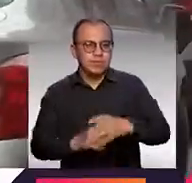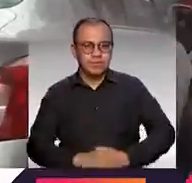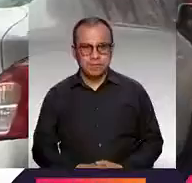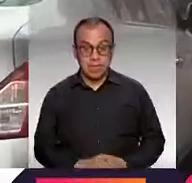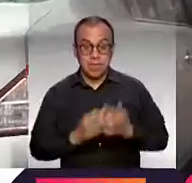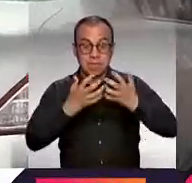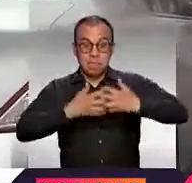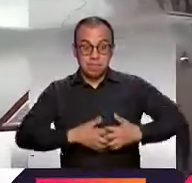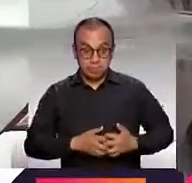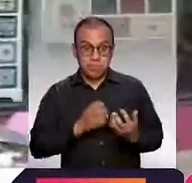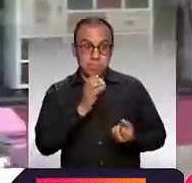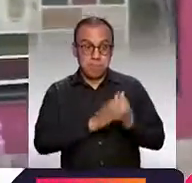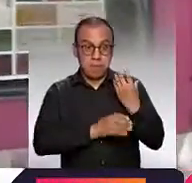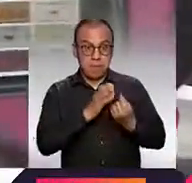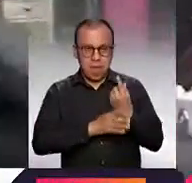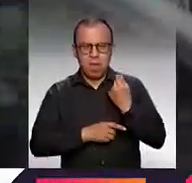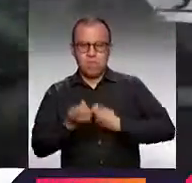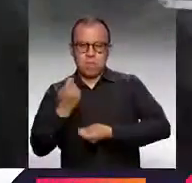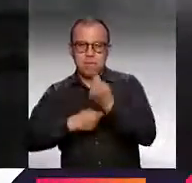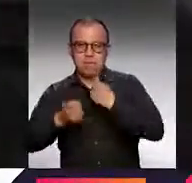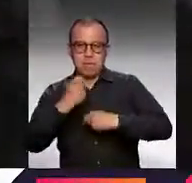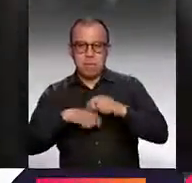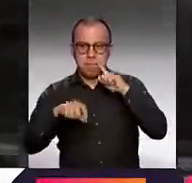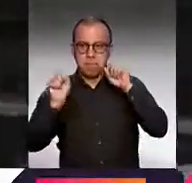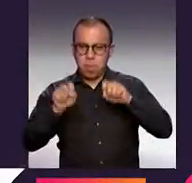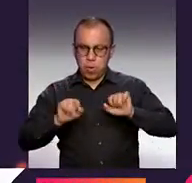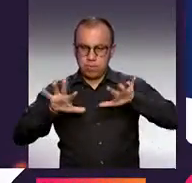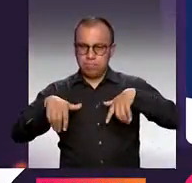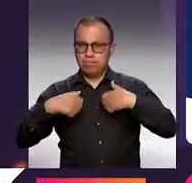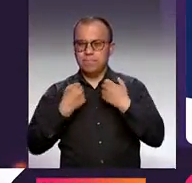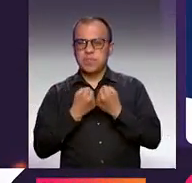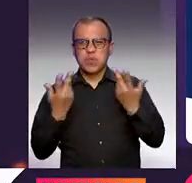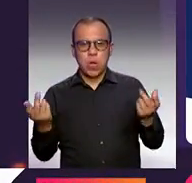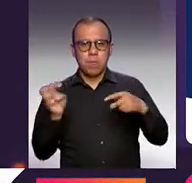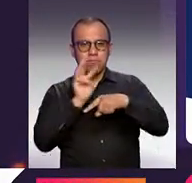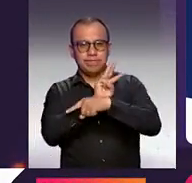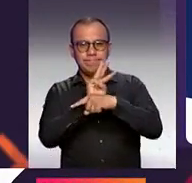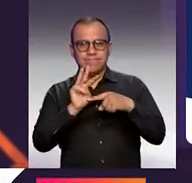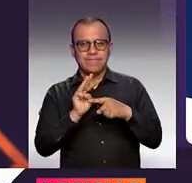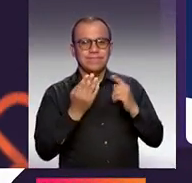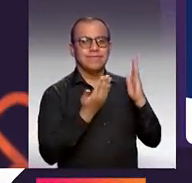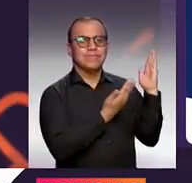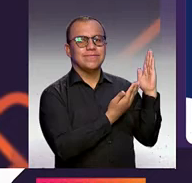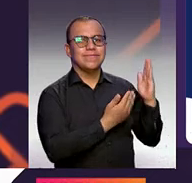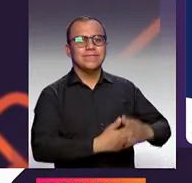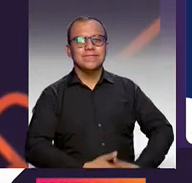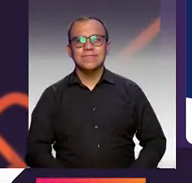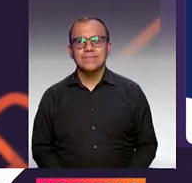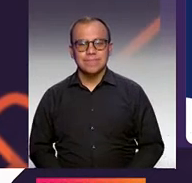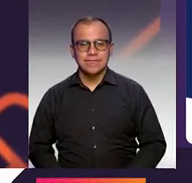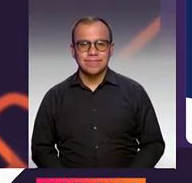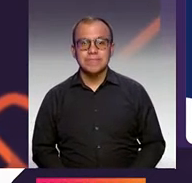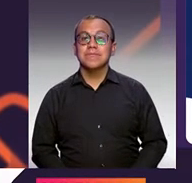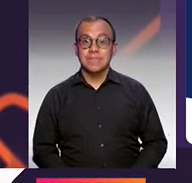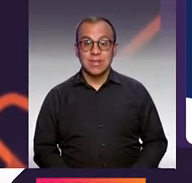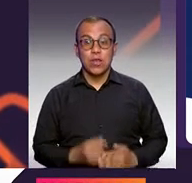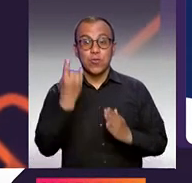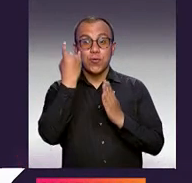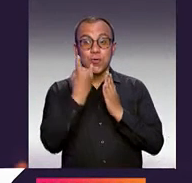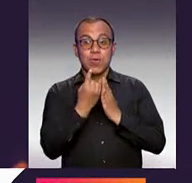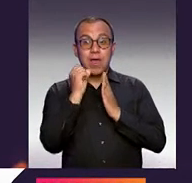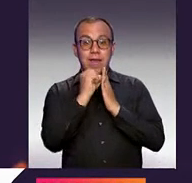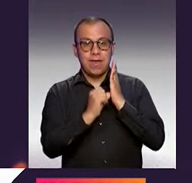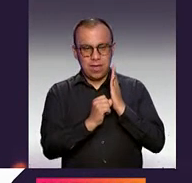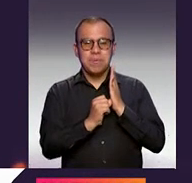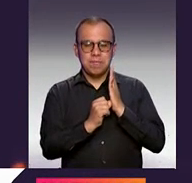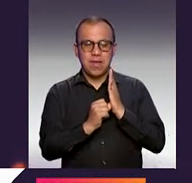fabricantes y comerciantes de este sector de la economía bogotana podrán vincularse visitando la página web despegabogota.com, descargar la app